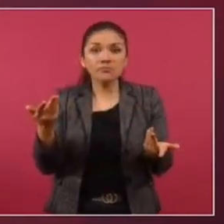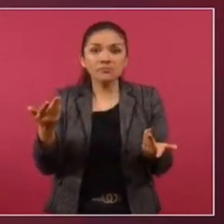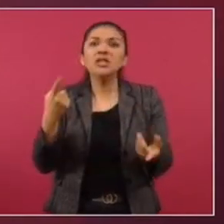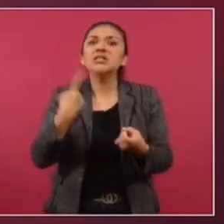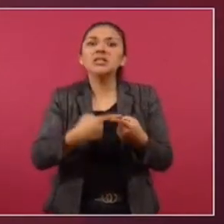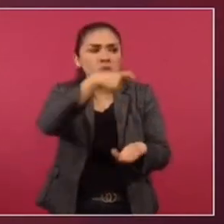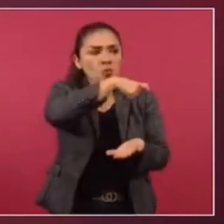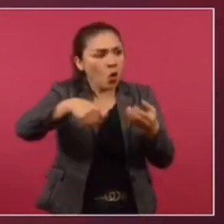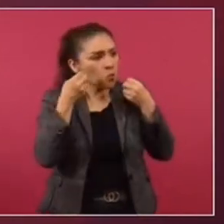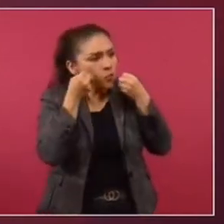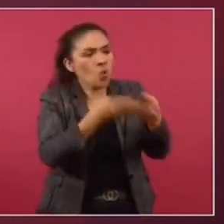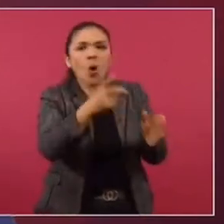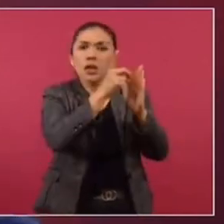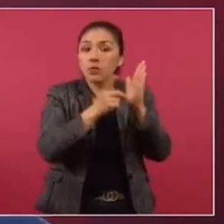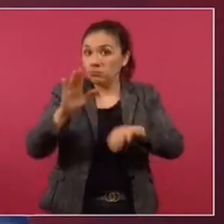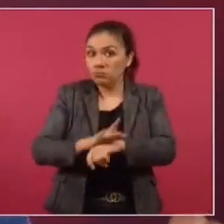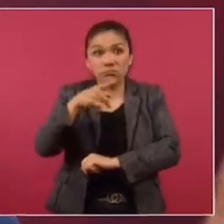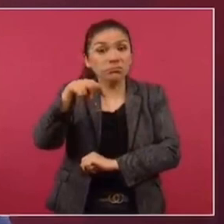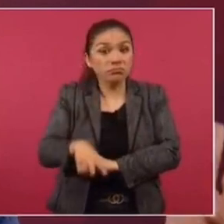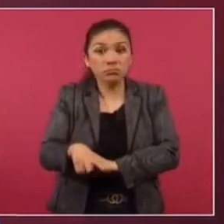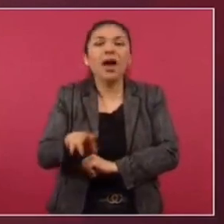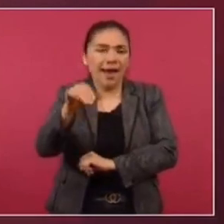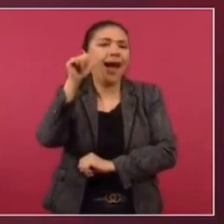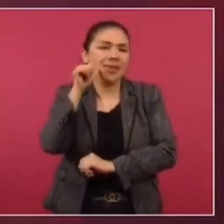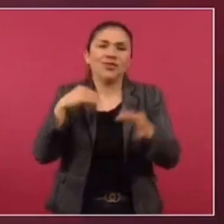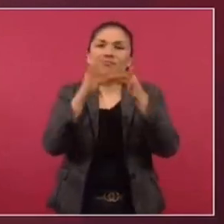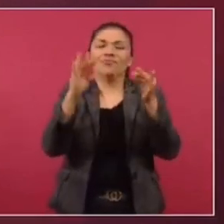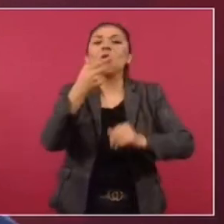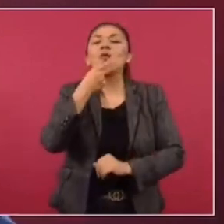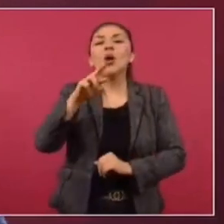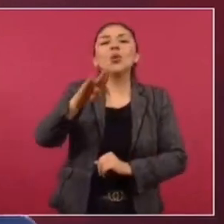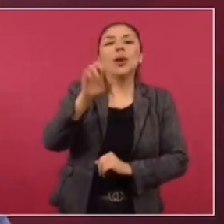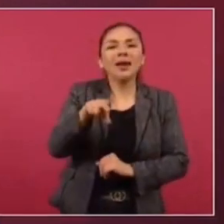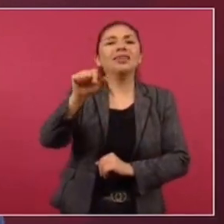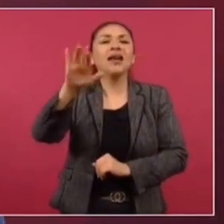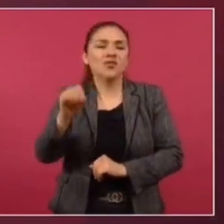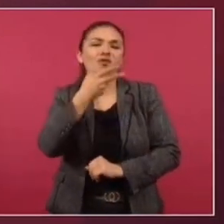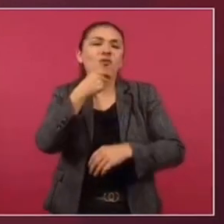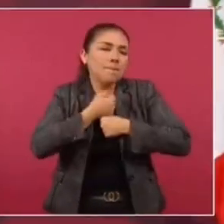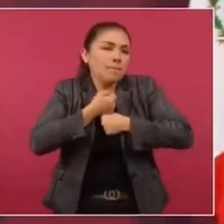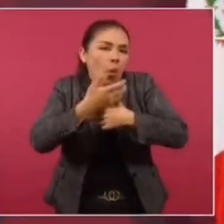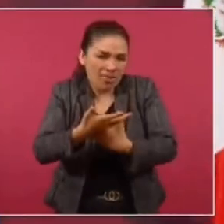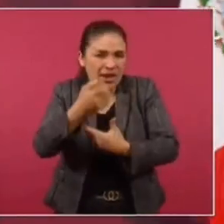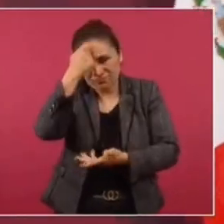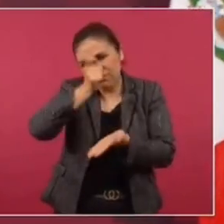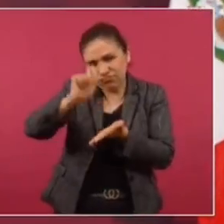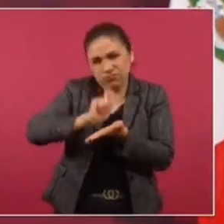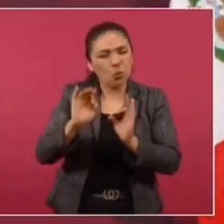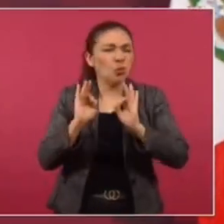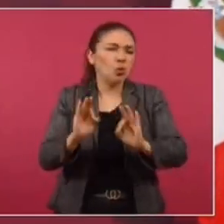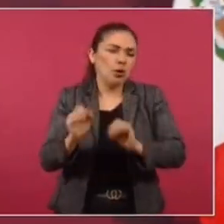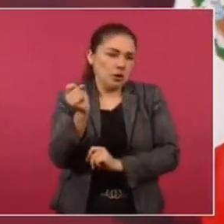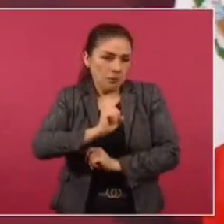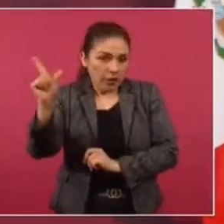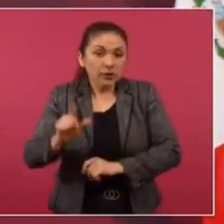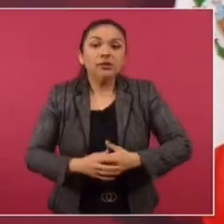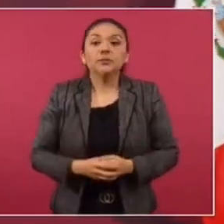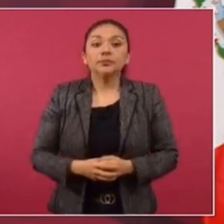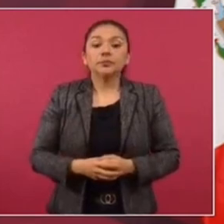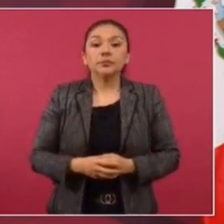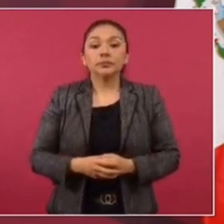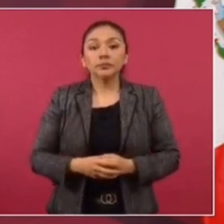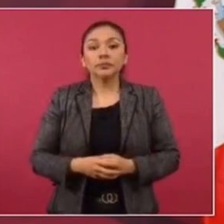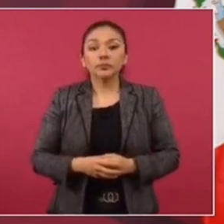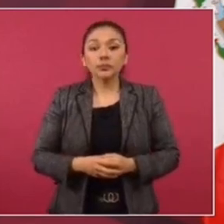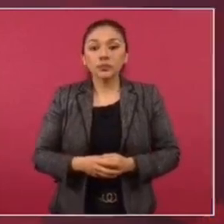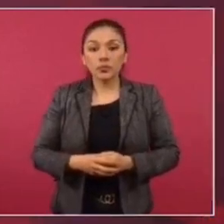pompo? Este, porque es, ayer hablábamos de Rubén Darío, poeta nicaragüense, de lo mejor. Y ahí,